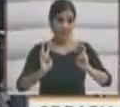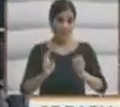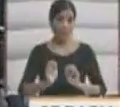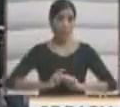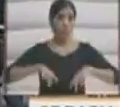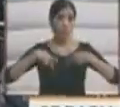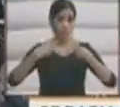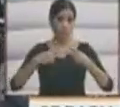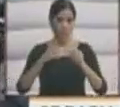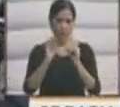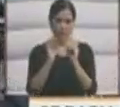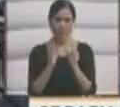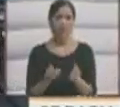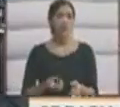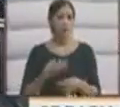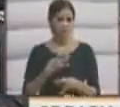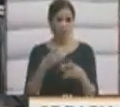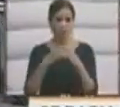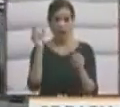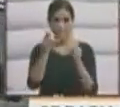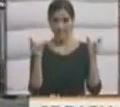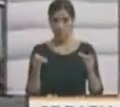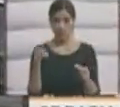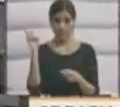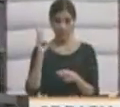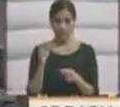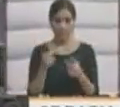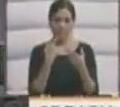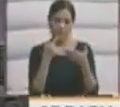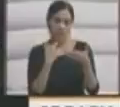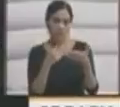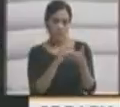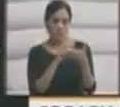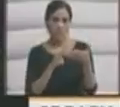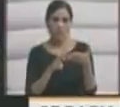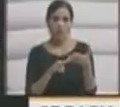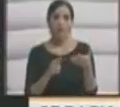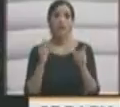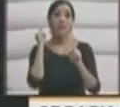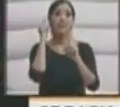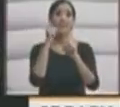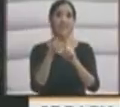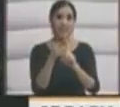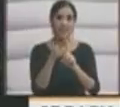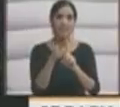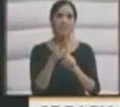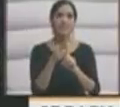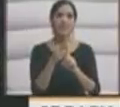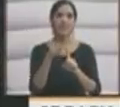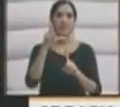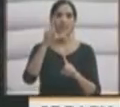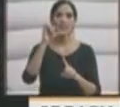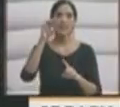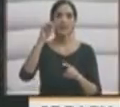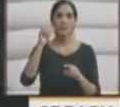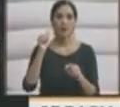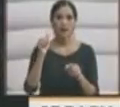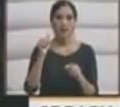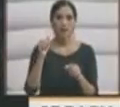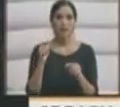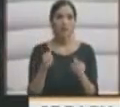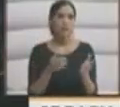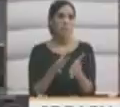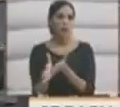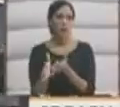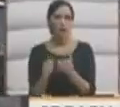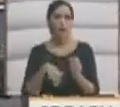estoy seguro que nos interesa a todos los venezolanos y las venezolanas. Dice Ronald, desde Lima, ¿qué pasará con el plan